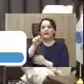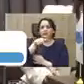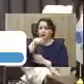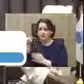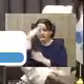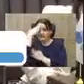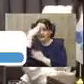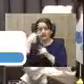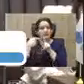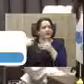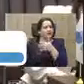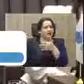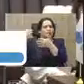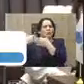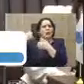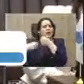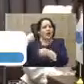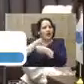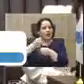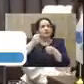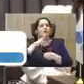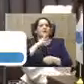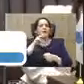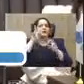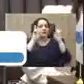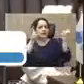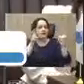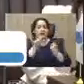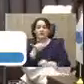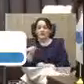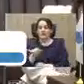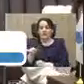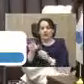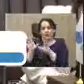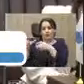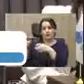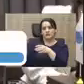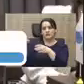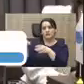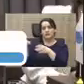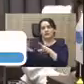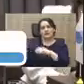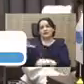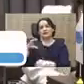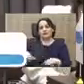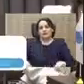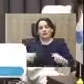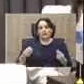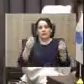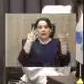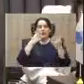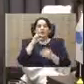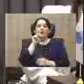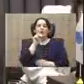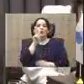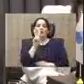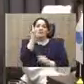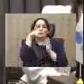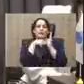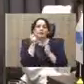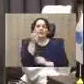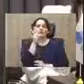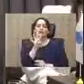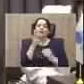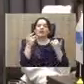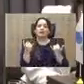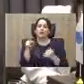tema, incluso en la misma Comisión de Ingreso y Gasto Público. En noviembre del 2014, el entonces canciller pidió cooperación a China para